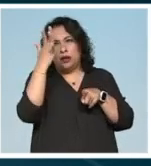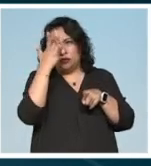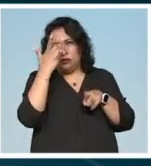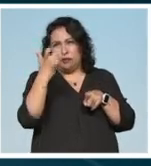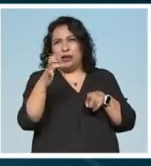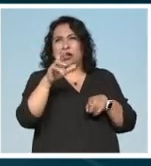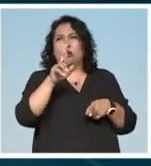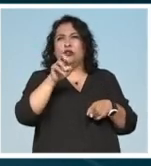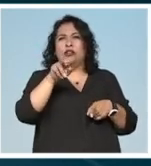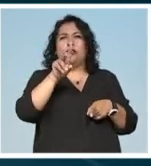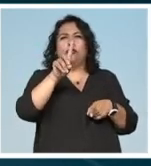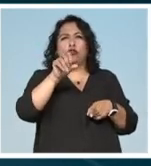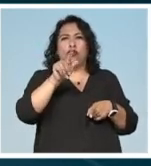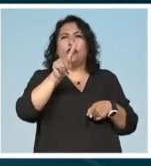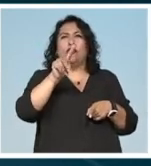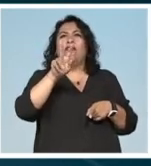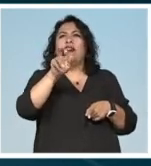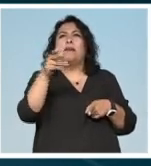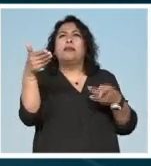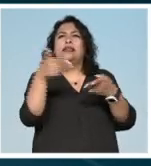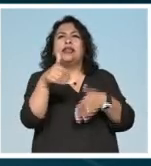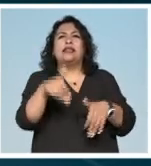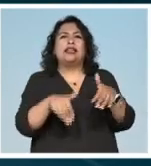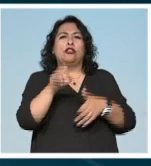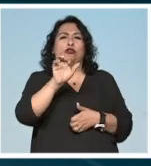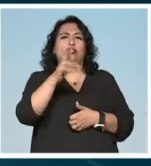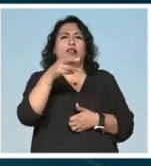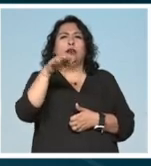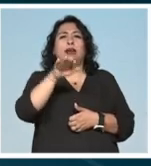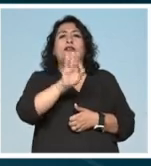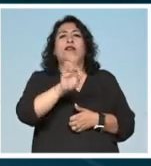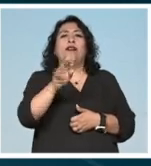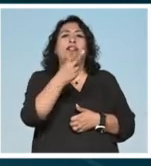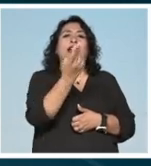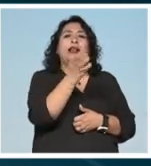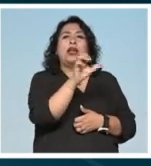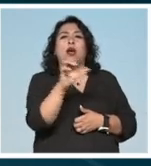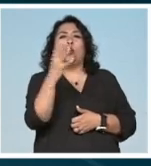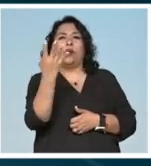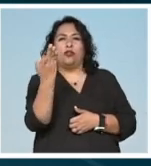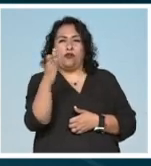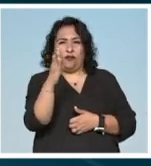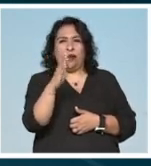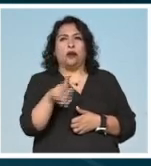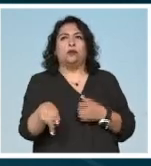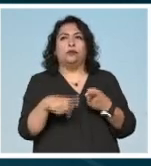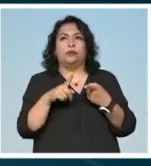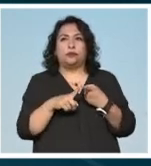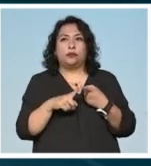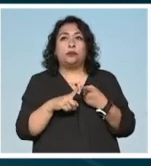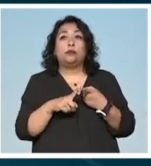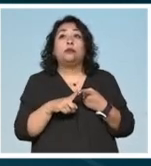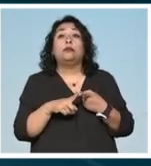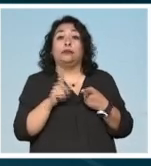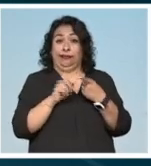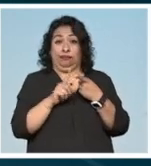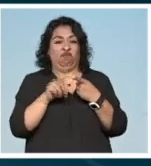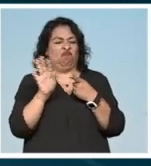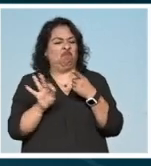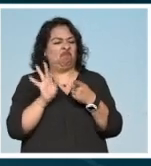Rendón Tovar, que se presentará en el Teatro Sergio Magaña del 25 de enero al 4 de febrero. Es un espectáculo